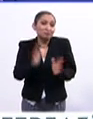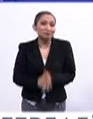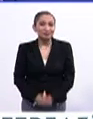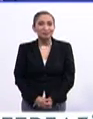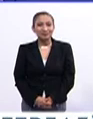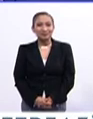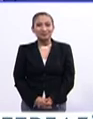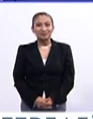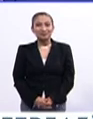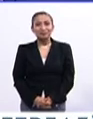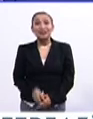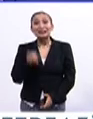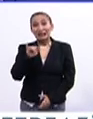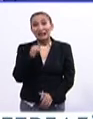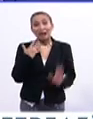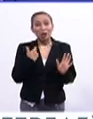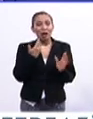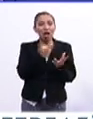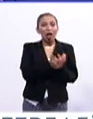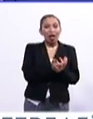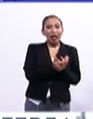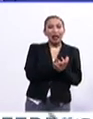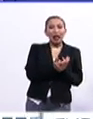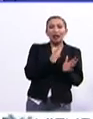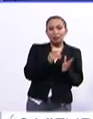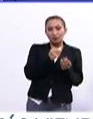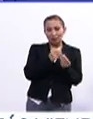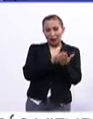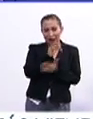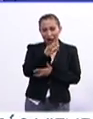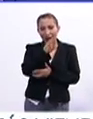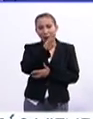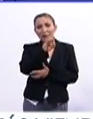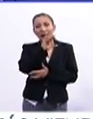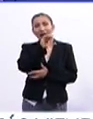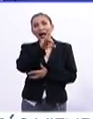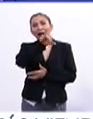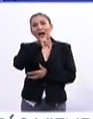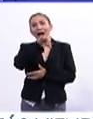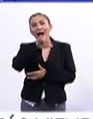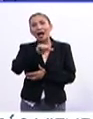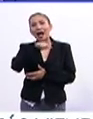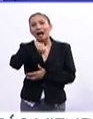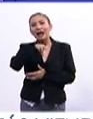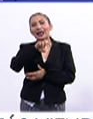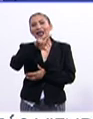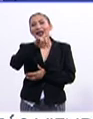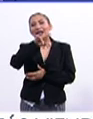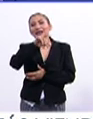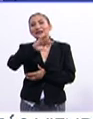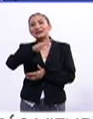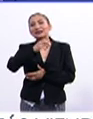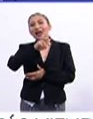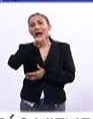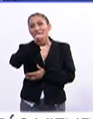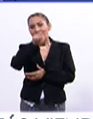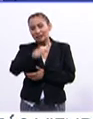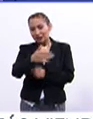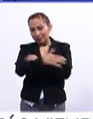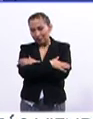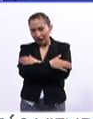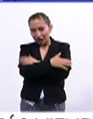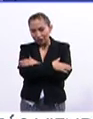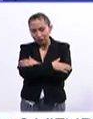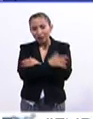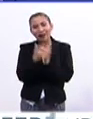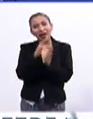Claro. Pues sí, salirnos de nuestra zona de confort. Muchísimas gracias, Bianca Jacqueline Chávez Chavira. Te enviamos un fuerte abrazo y